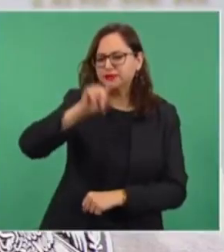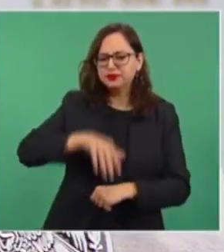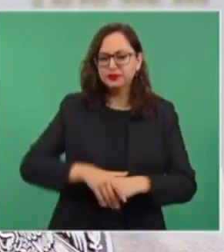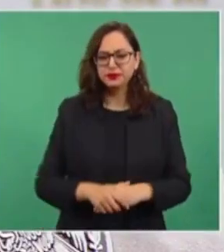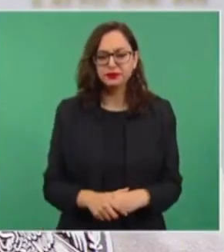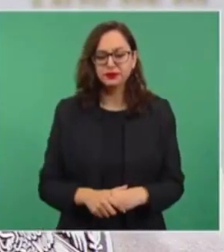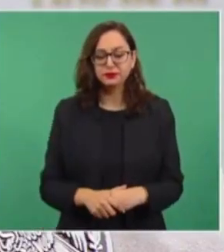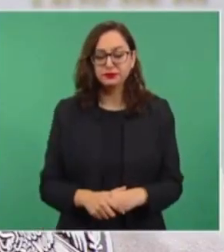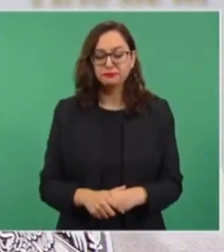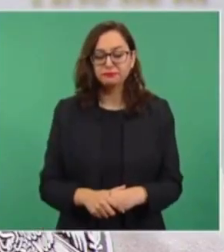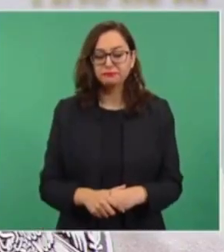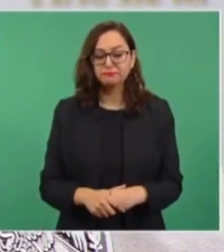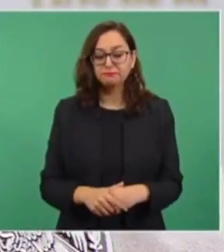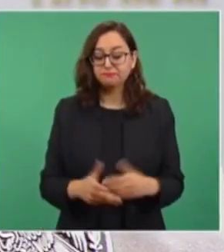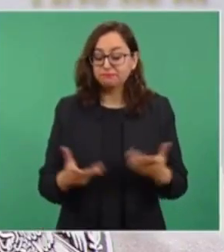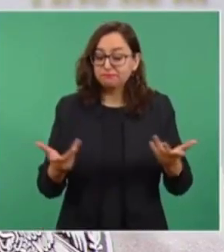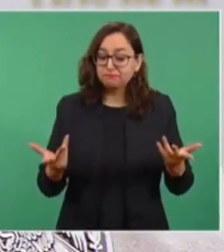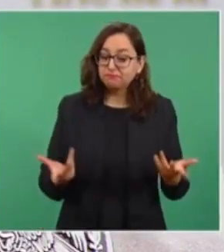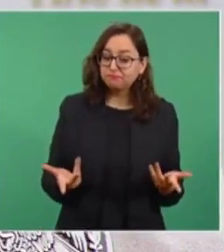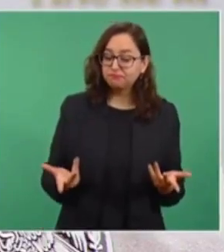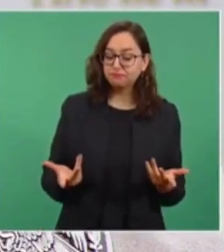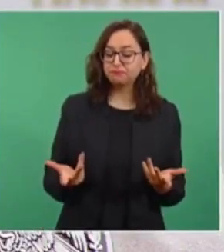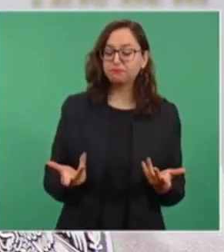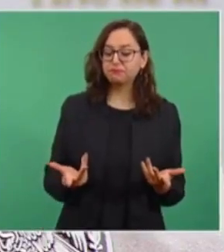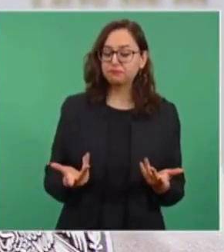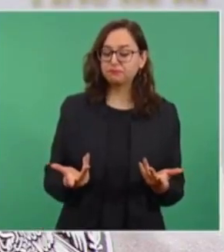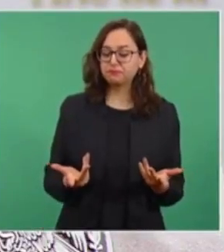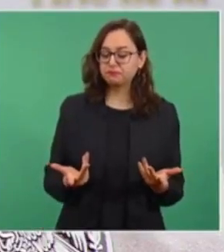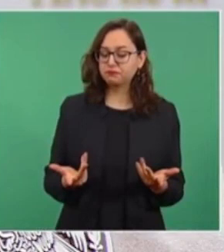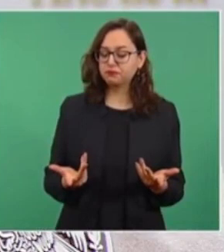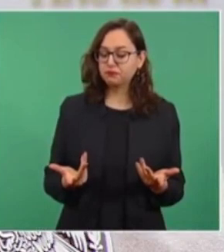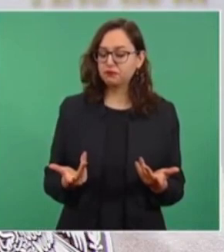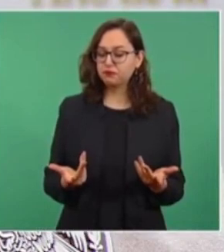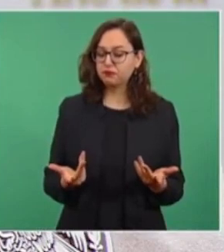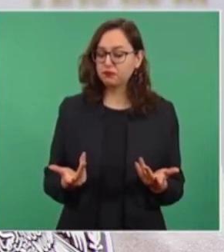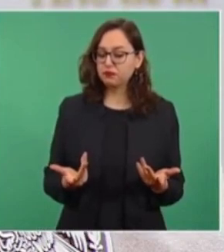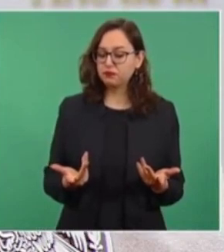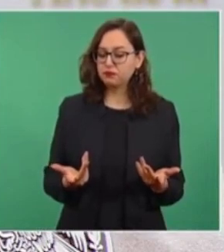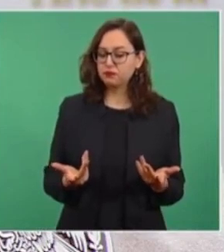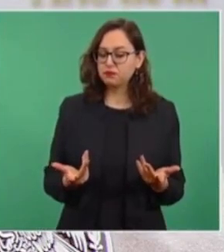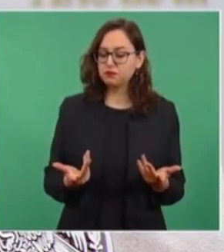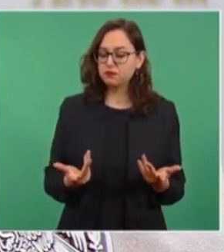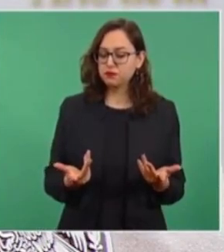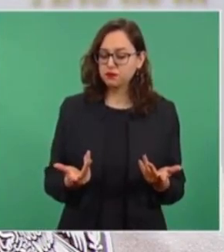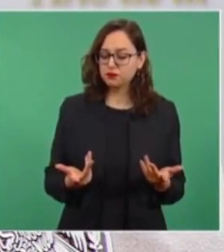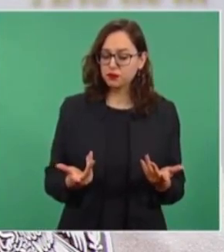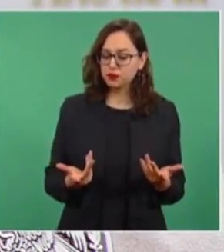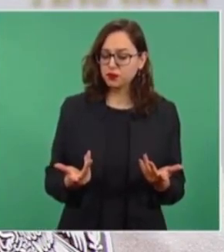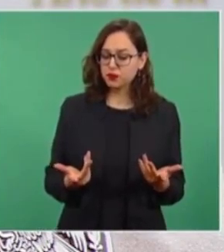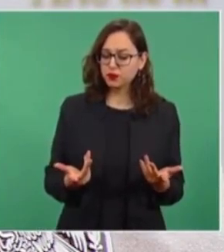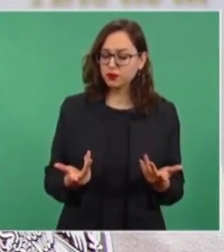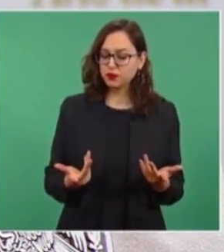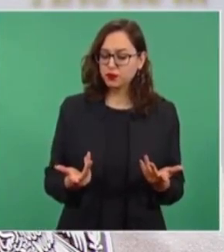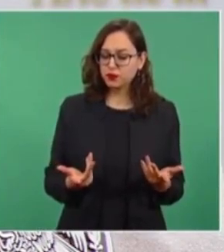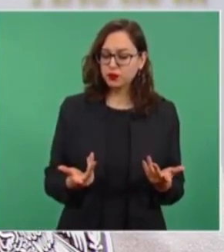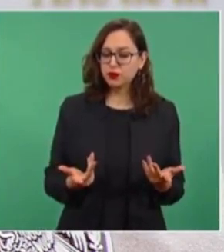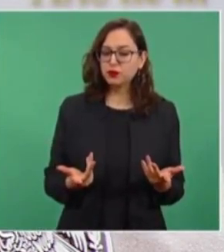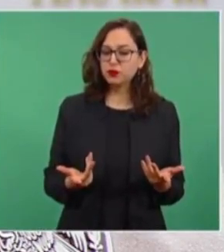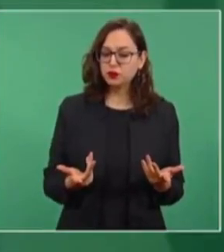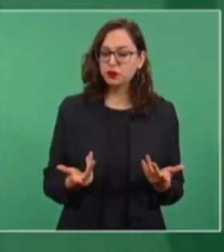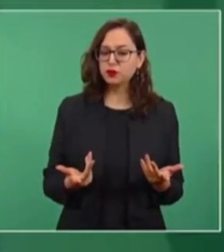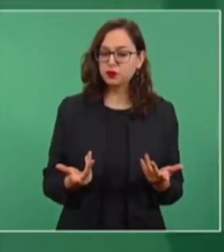es que se lleve a cabo, que se